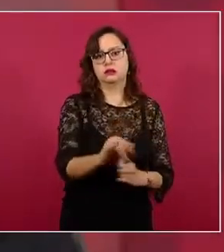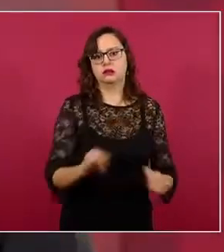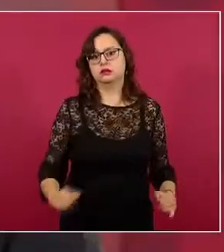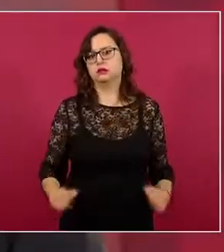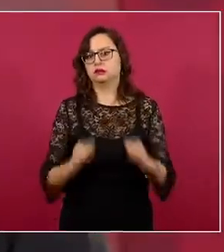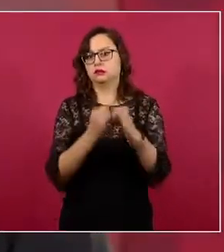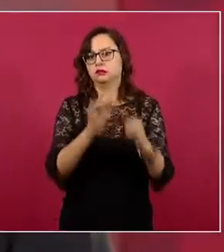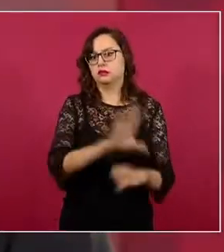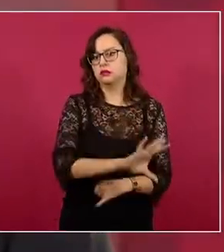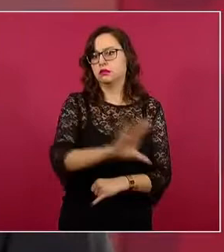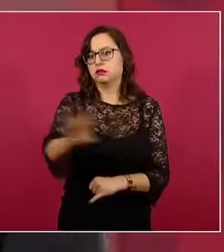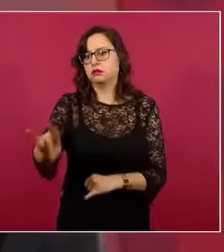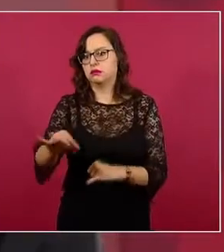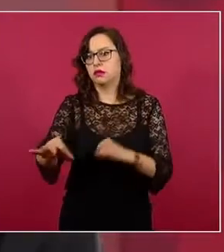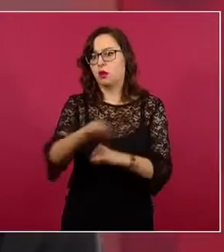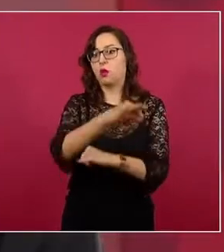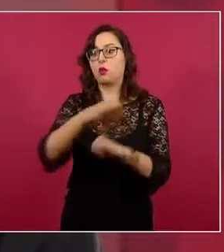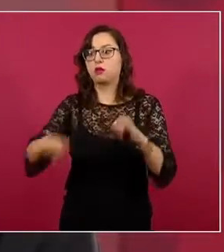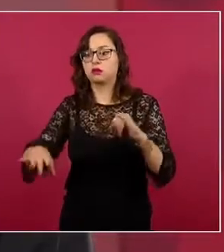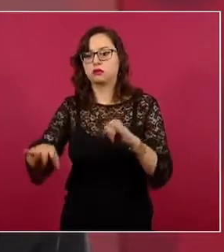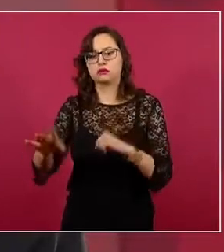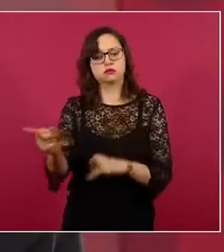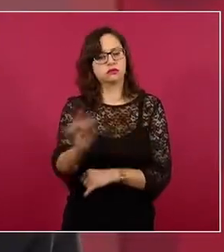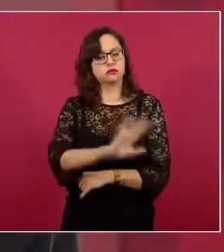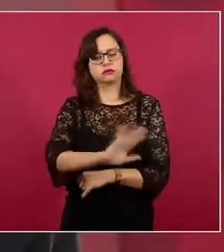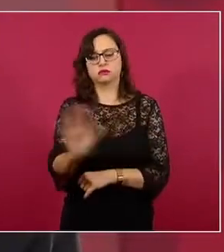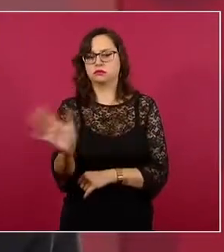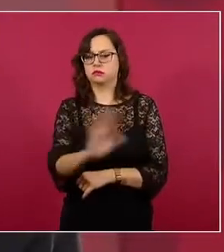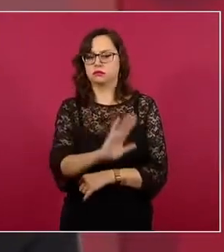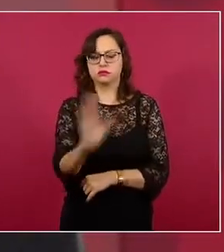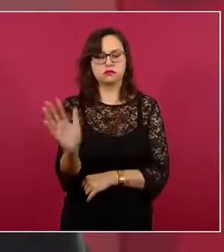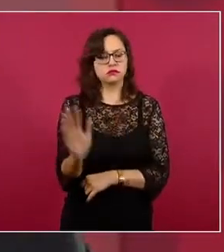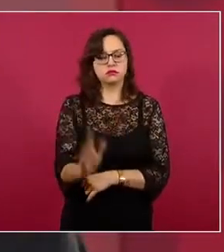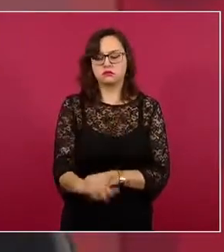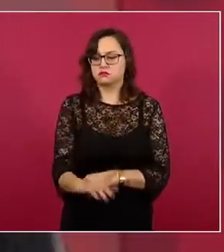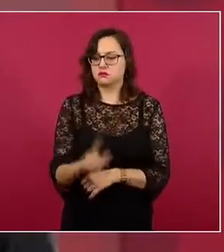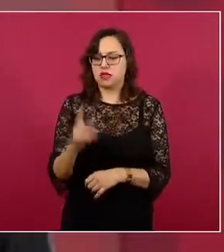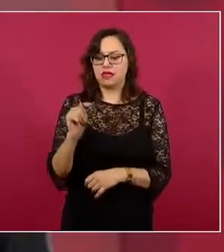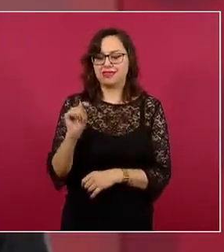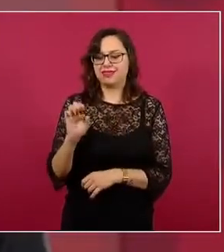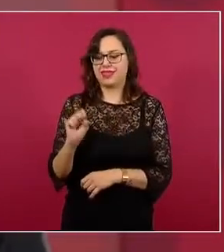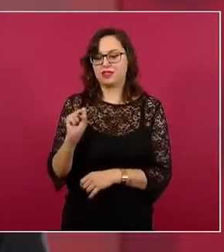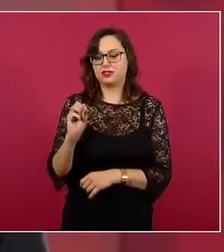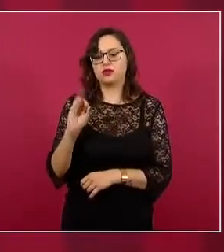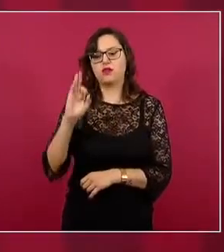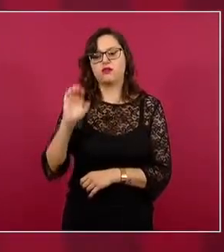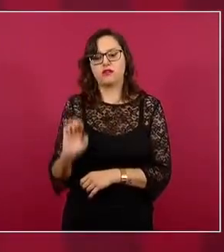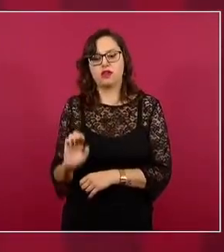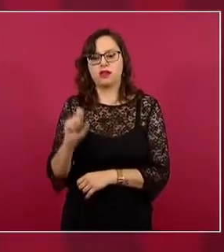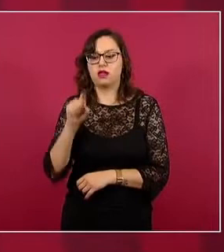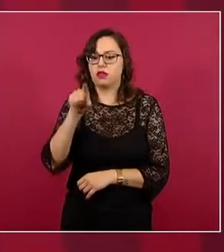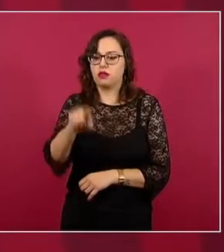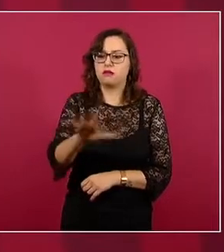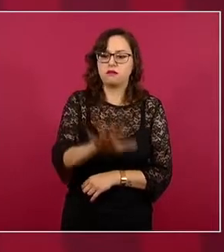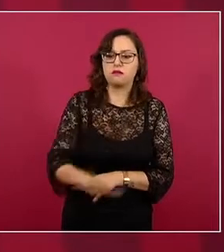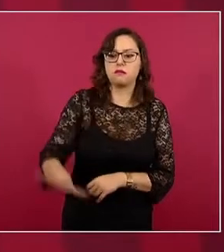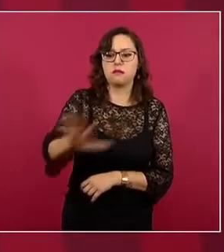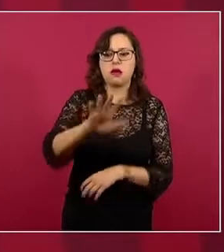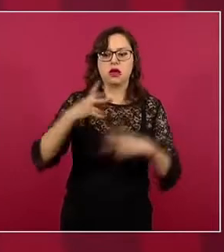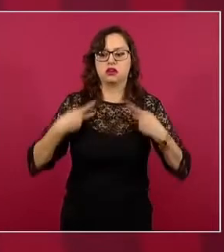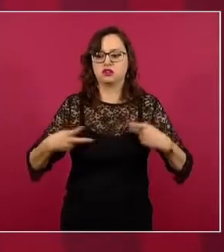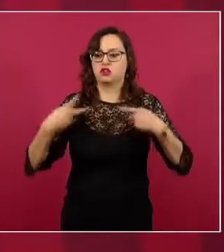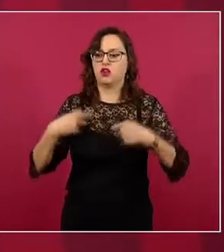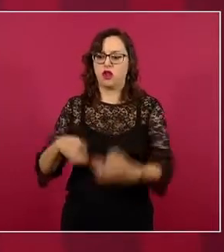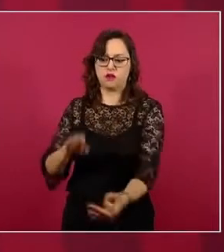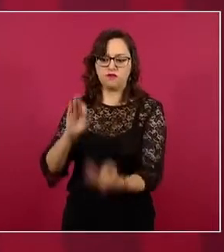sino de manera directa, desde la Tesorería de la Federación a la sociedad